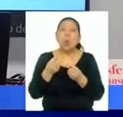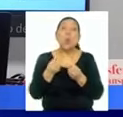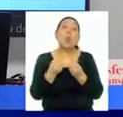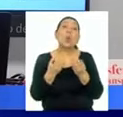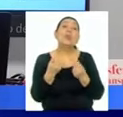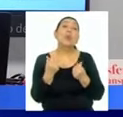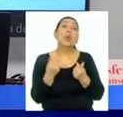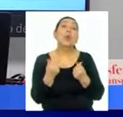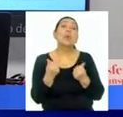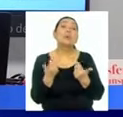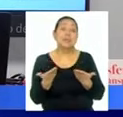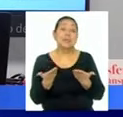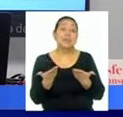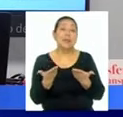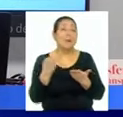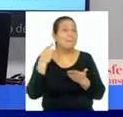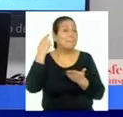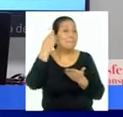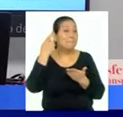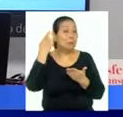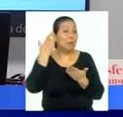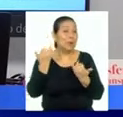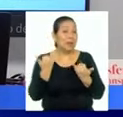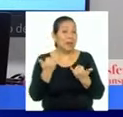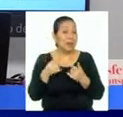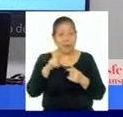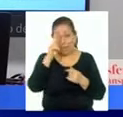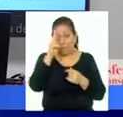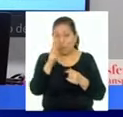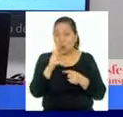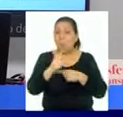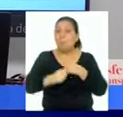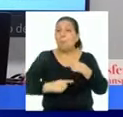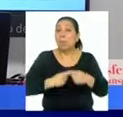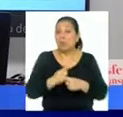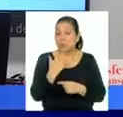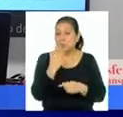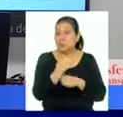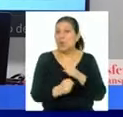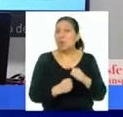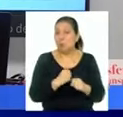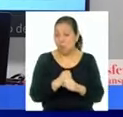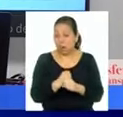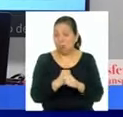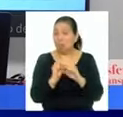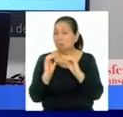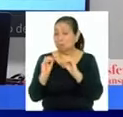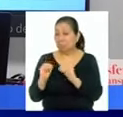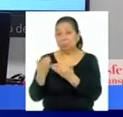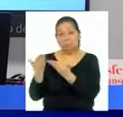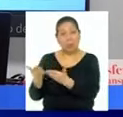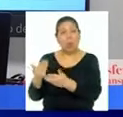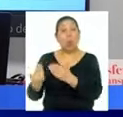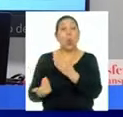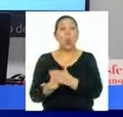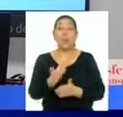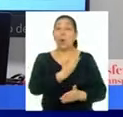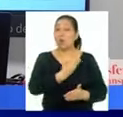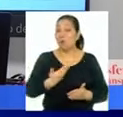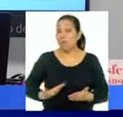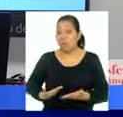¿Cuánto costaría esta política pública en el país para los próximos 5 años? Y se deja entonces para el próximo